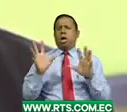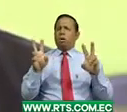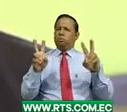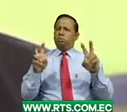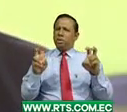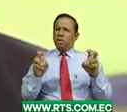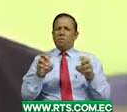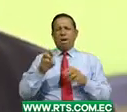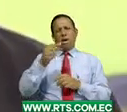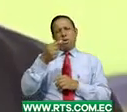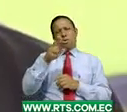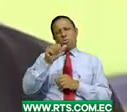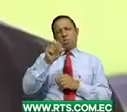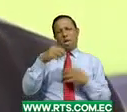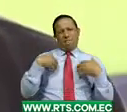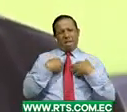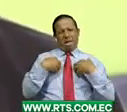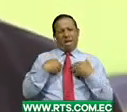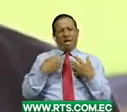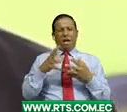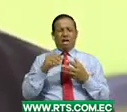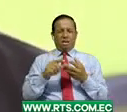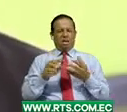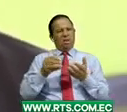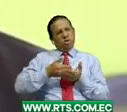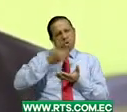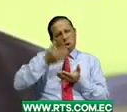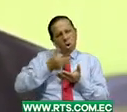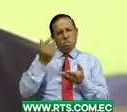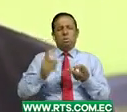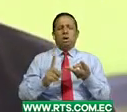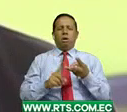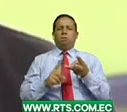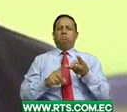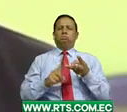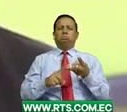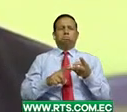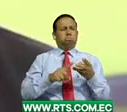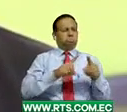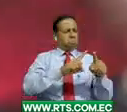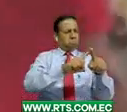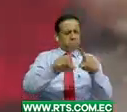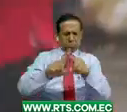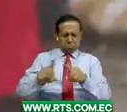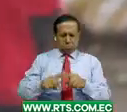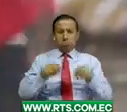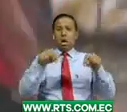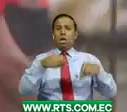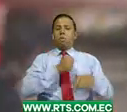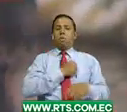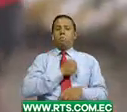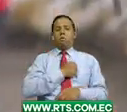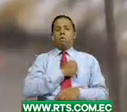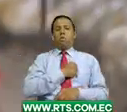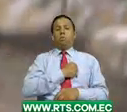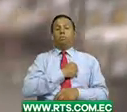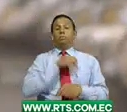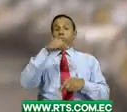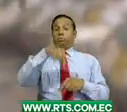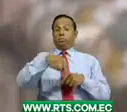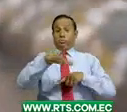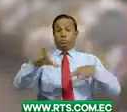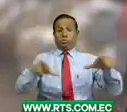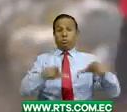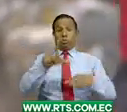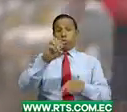de Guanta, el caldo de carachamas, platos típicos de acá. En Loreto, la danza es una